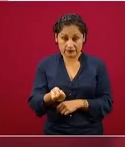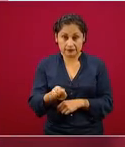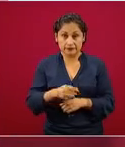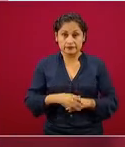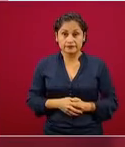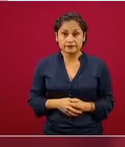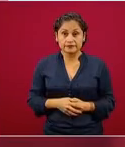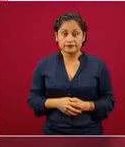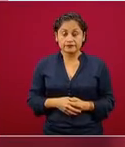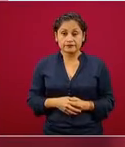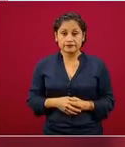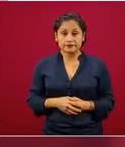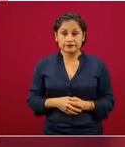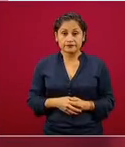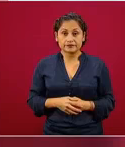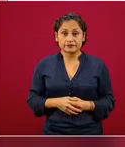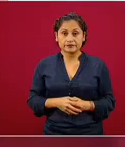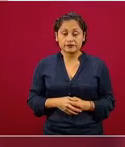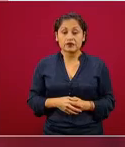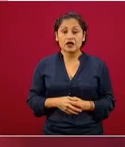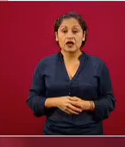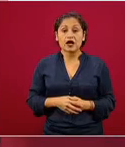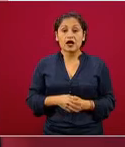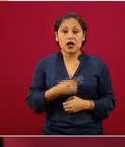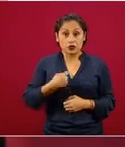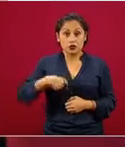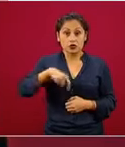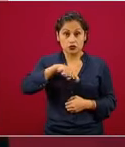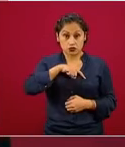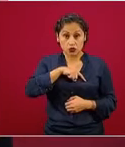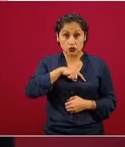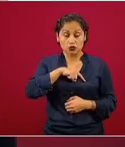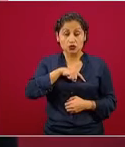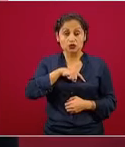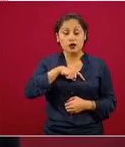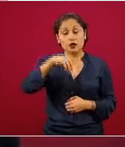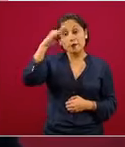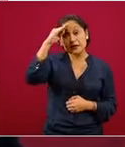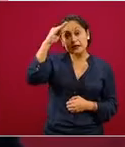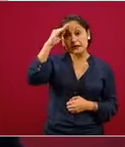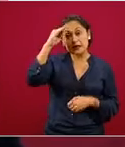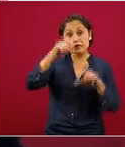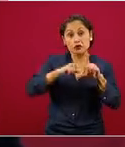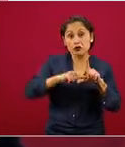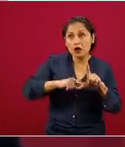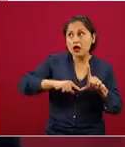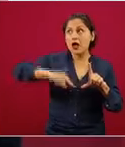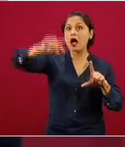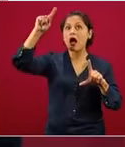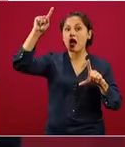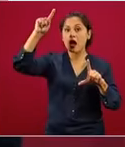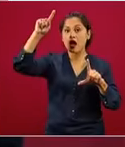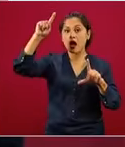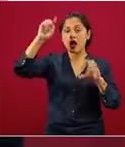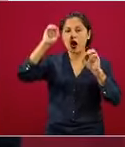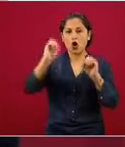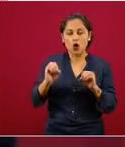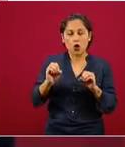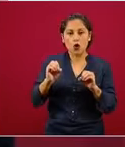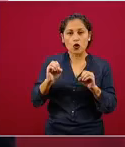la curva va a dejar de tener un momento de cambio rápido hacia arriba y va a tener un